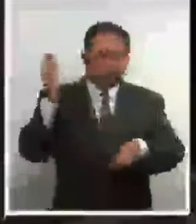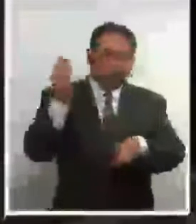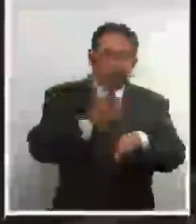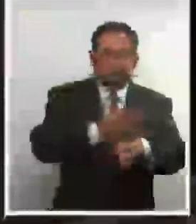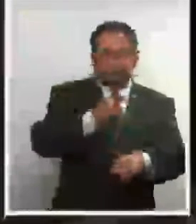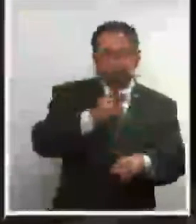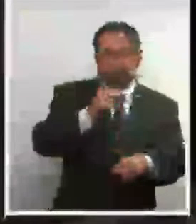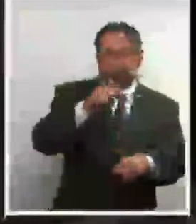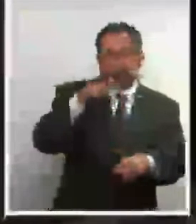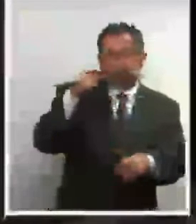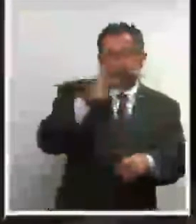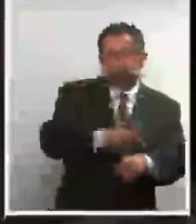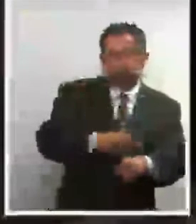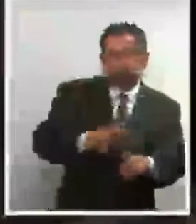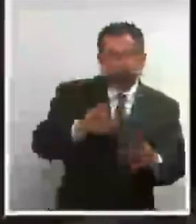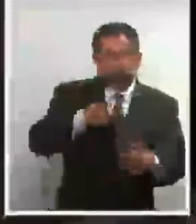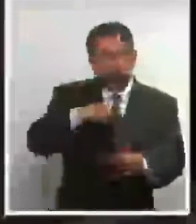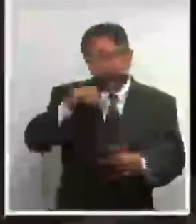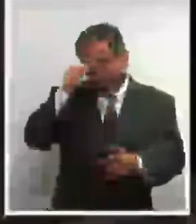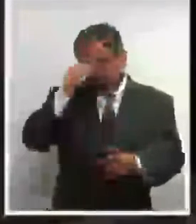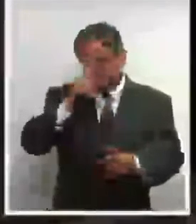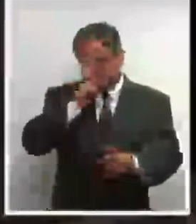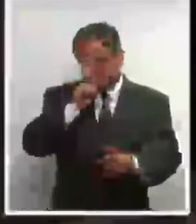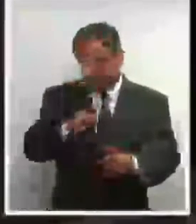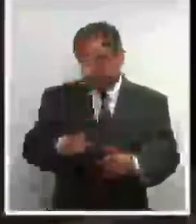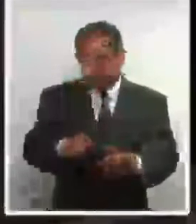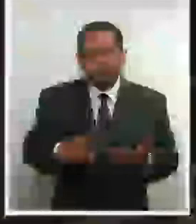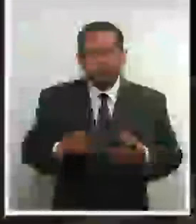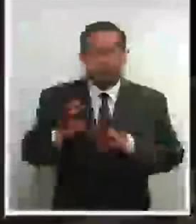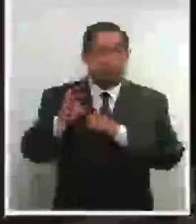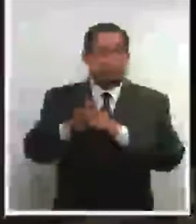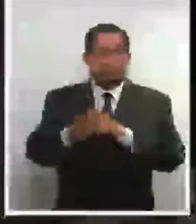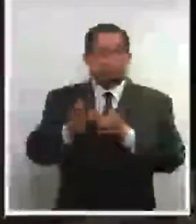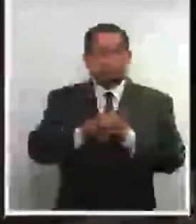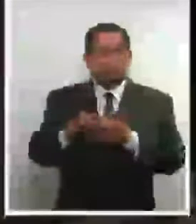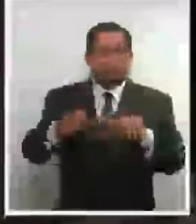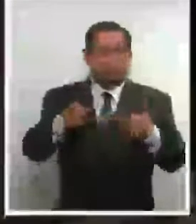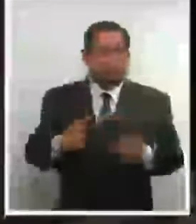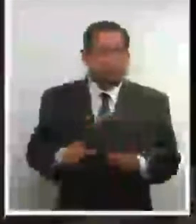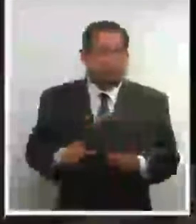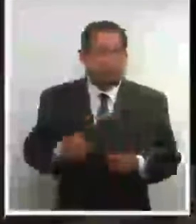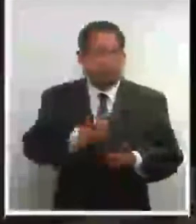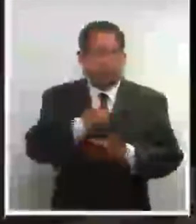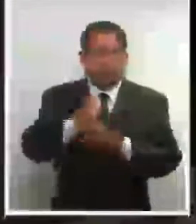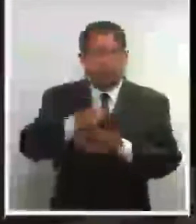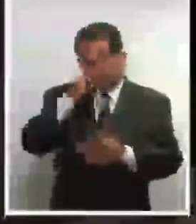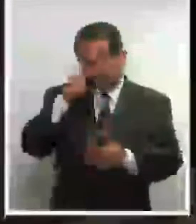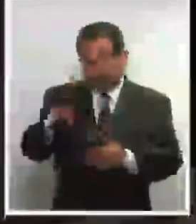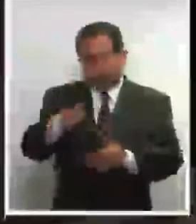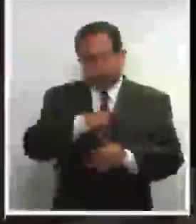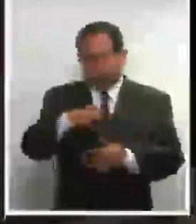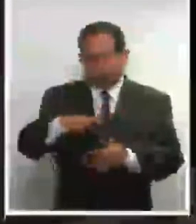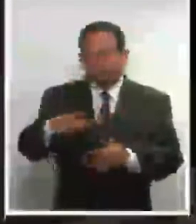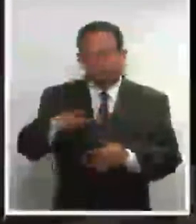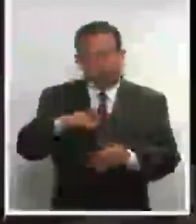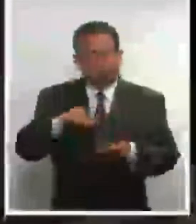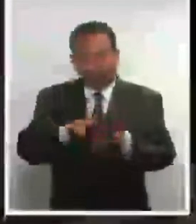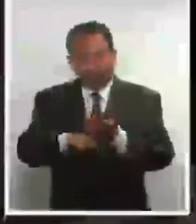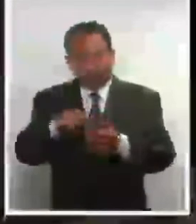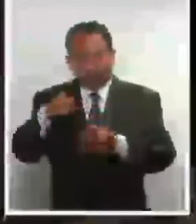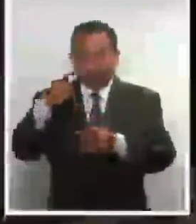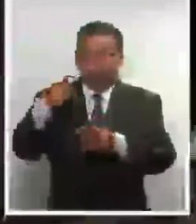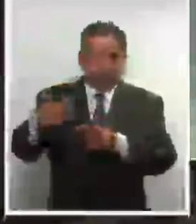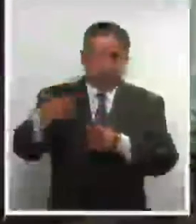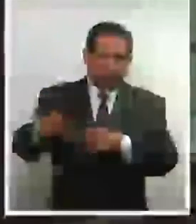acción penal. Considero también que la Comisión de Derechos Humanos de la ciudad debiera tener en